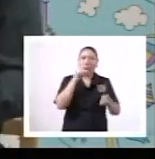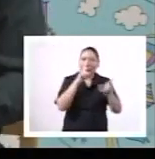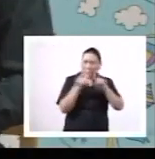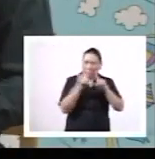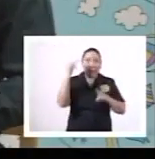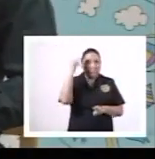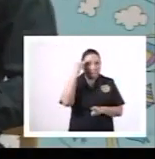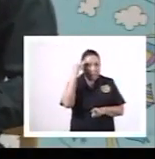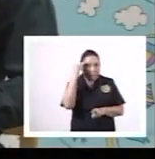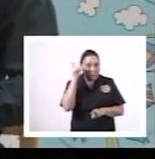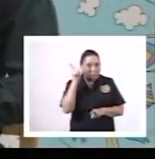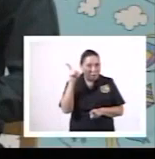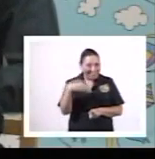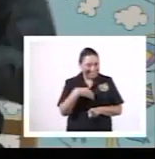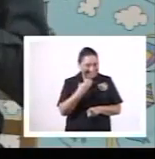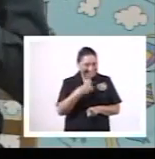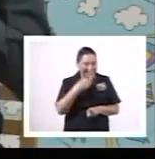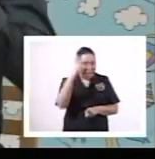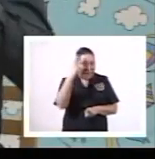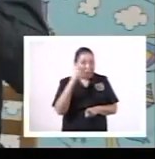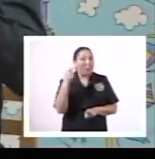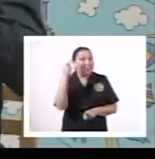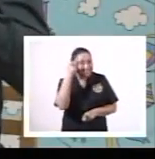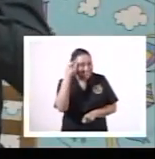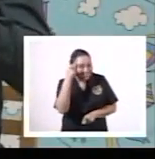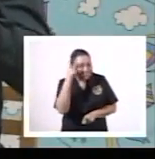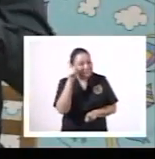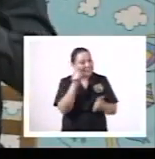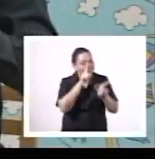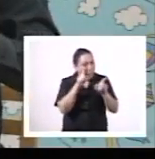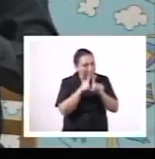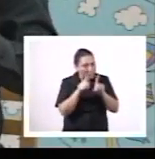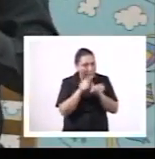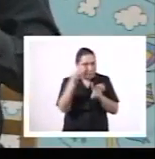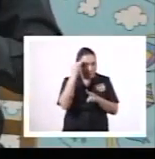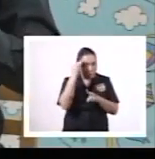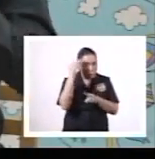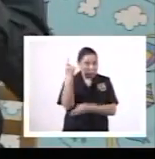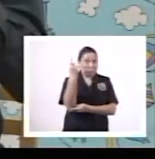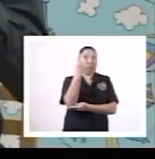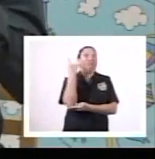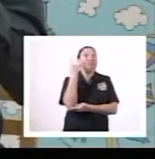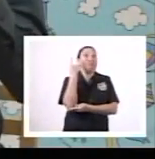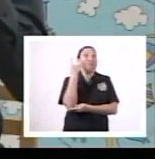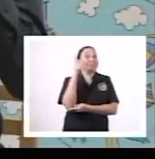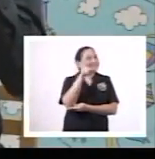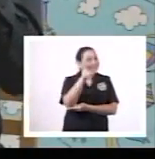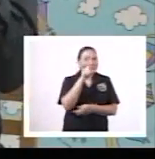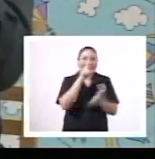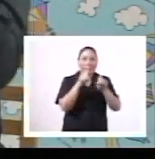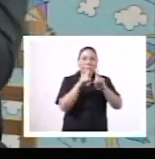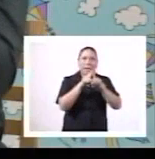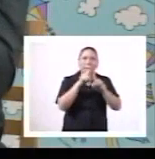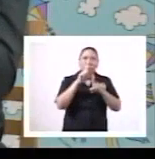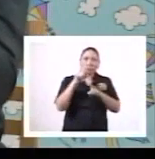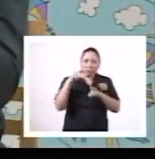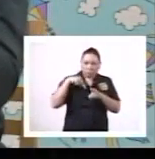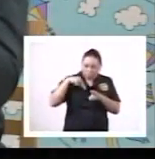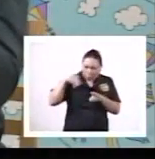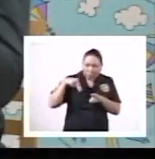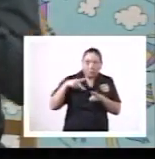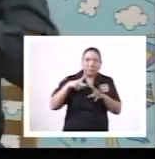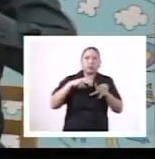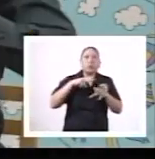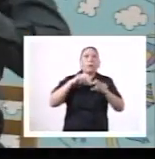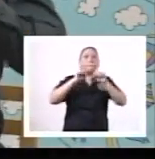como lo dijo la maestra Laura. La memoria y lo que vamos a ver después es súper importante para que nosotros podamos